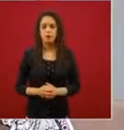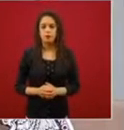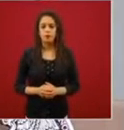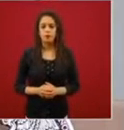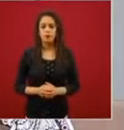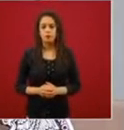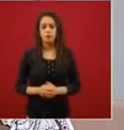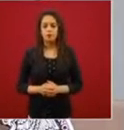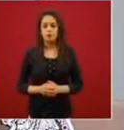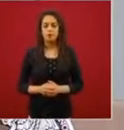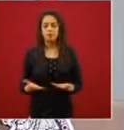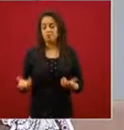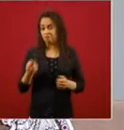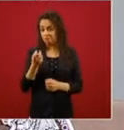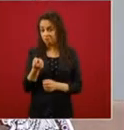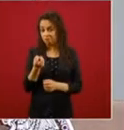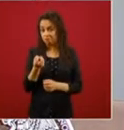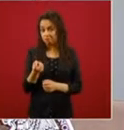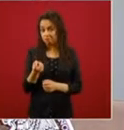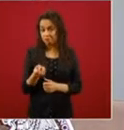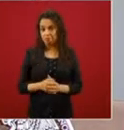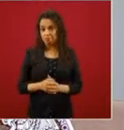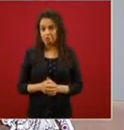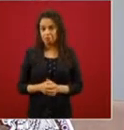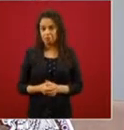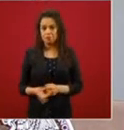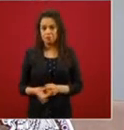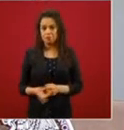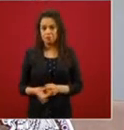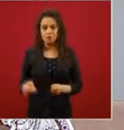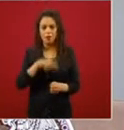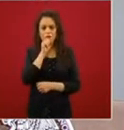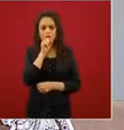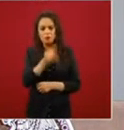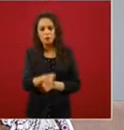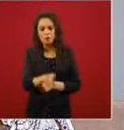se hace en la familia